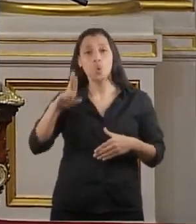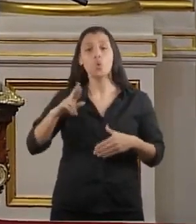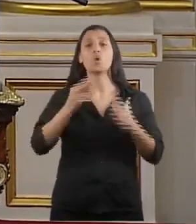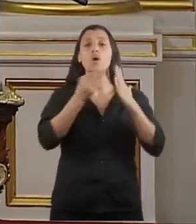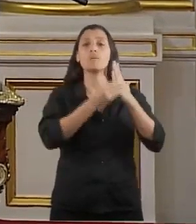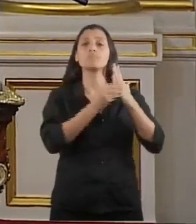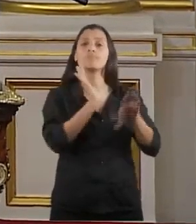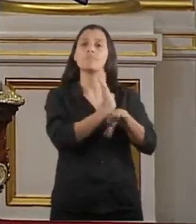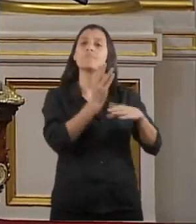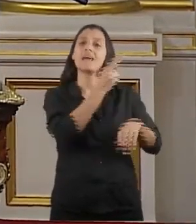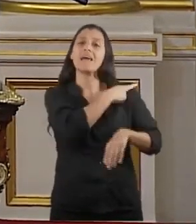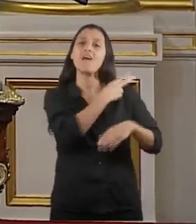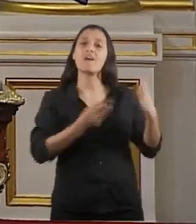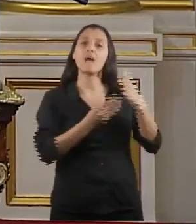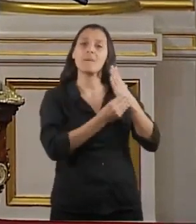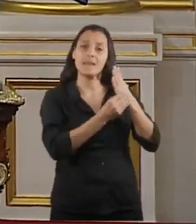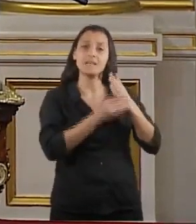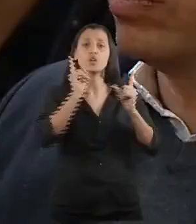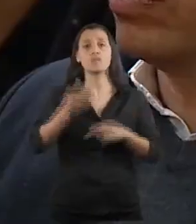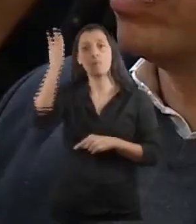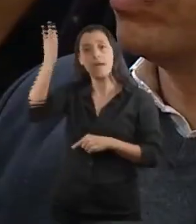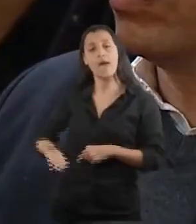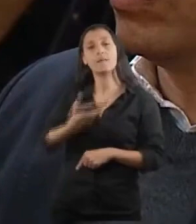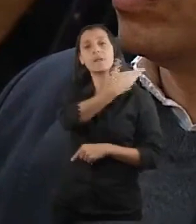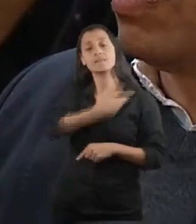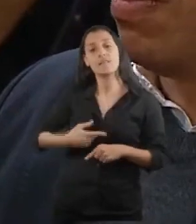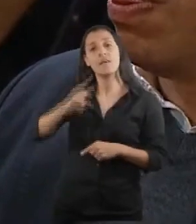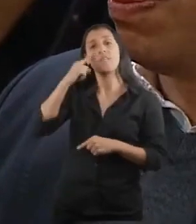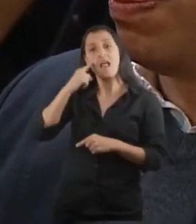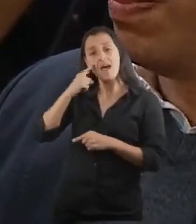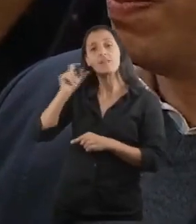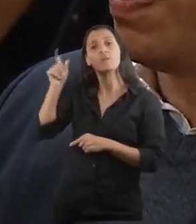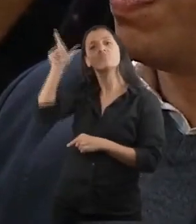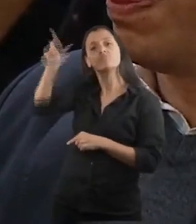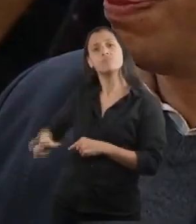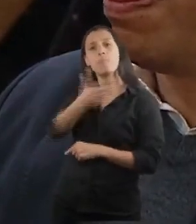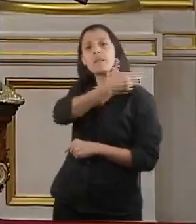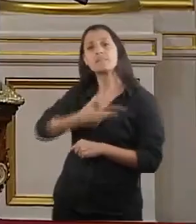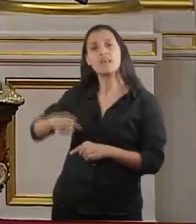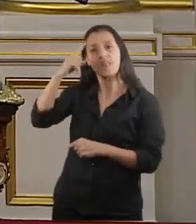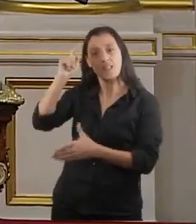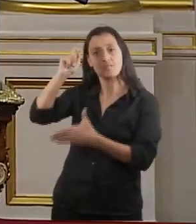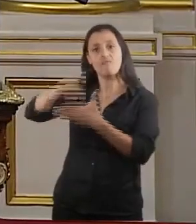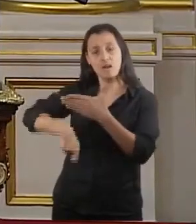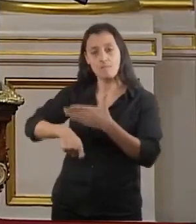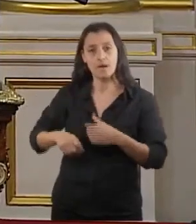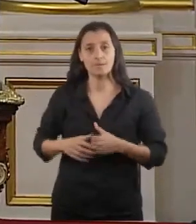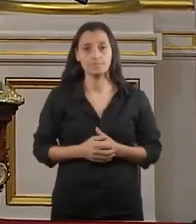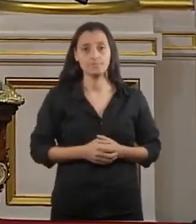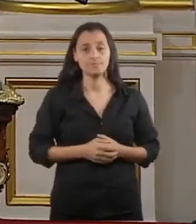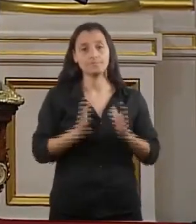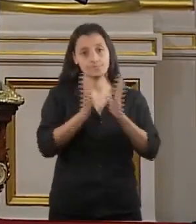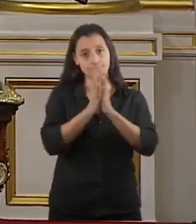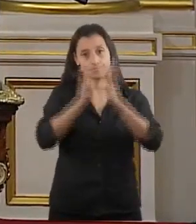de gabinete de ministros Alberto Ángel Fernández presidente de la nación